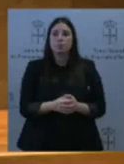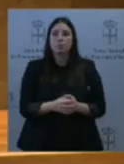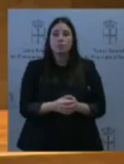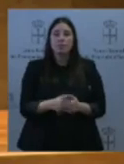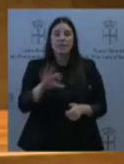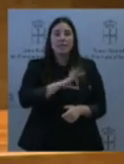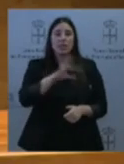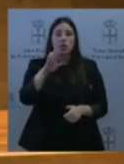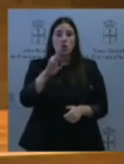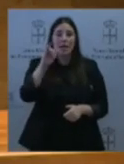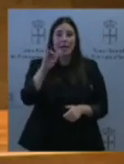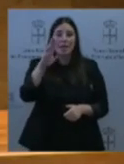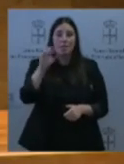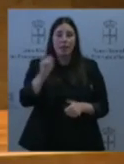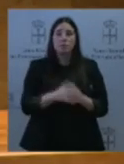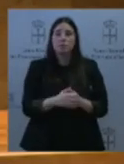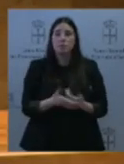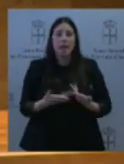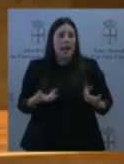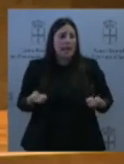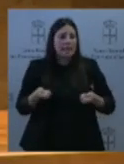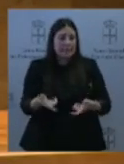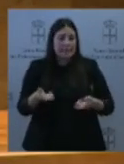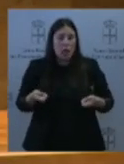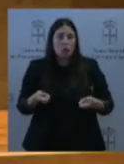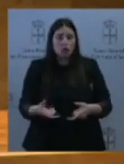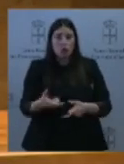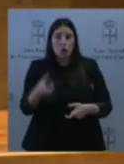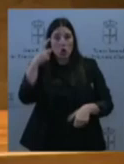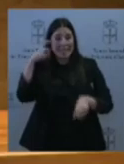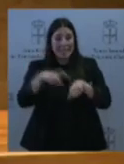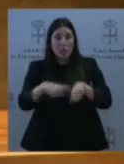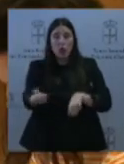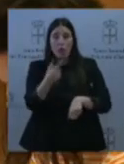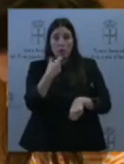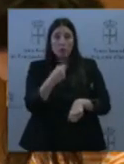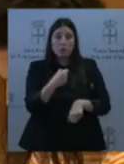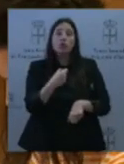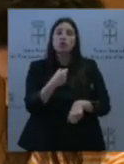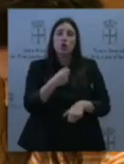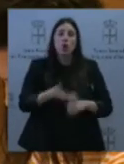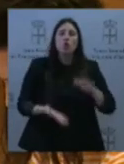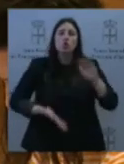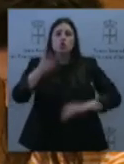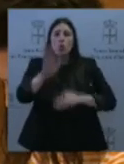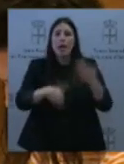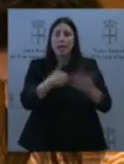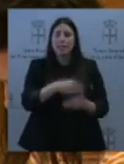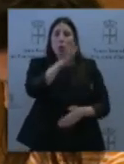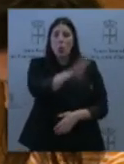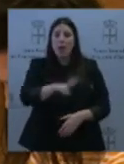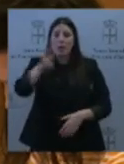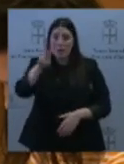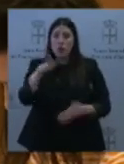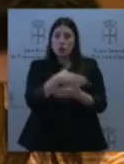Gasto en psicofármacos pasará de 36,5 millones de euros en 2017 a 42 millones en 2022. 6 millones de euros más, 3 millones más